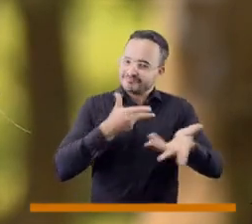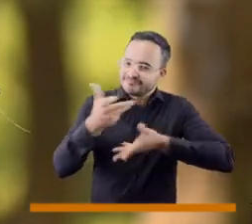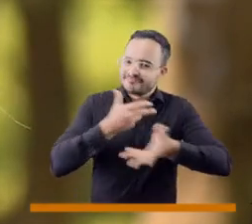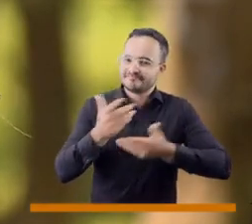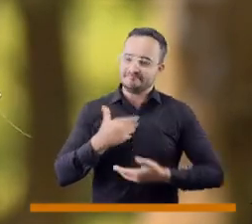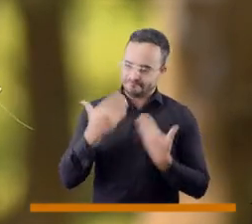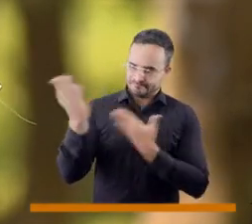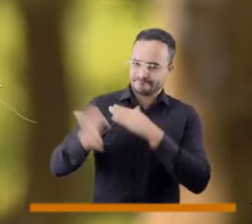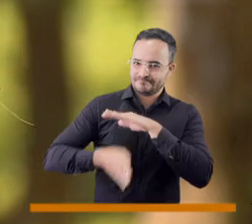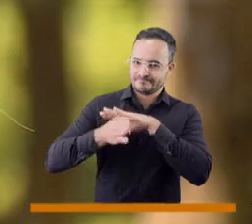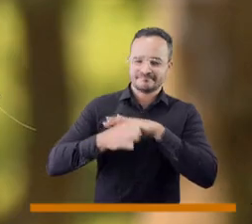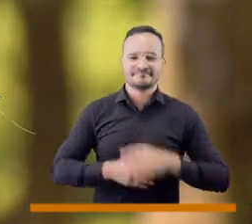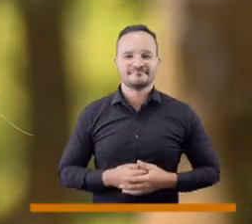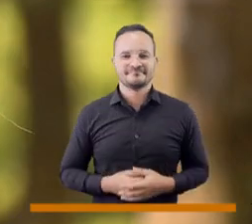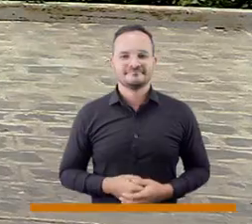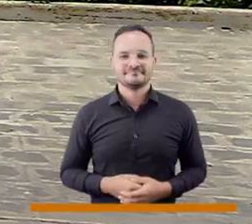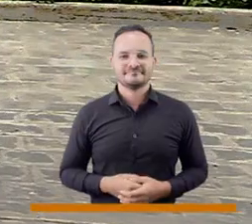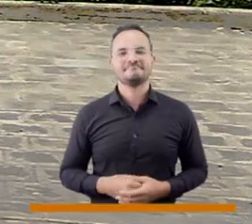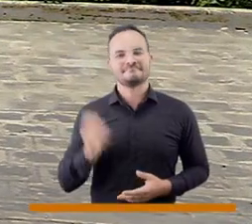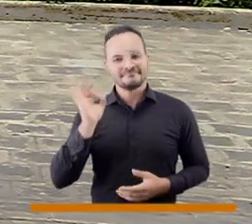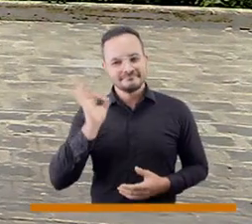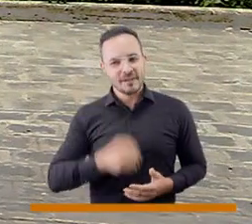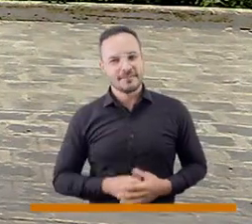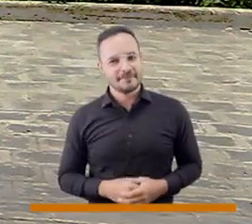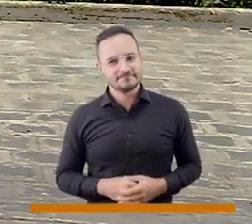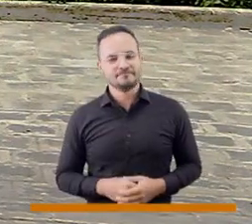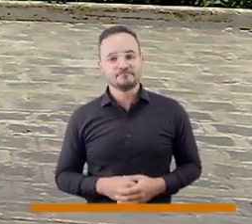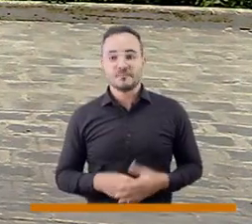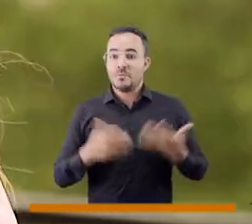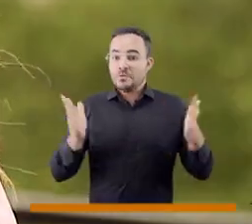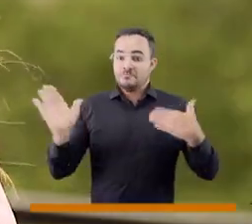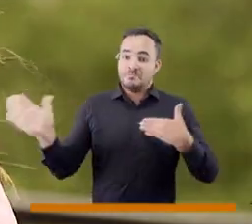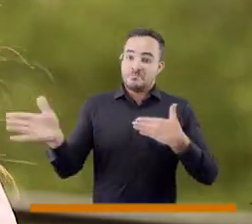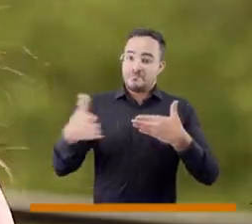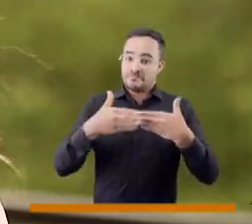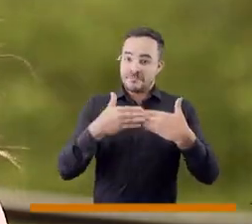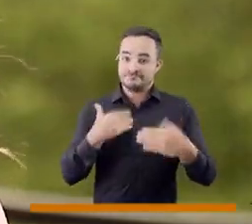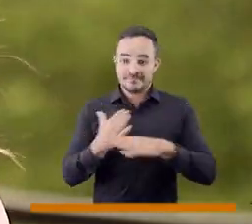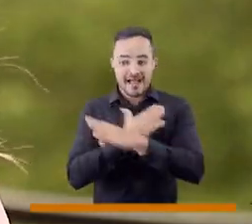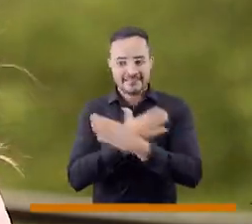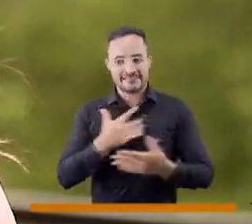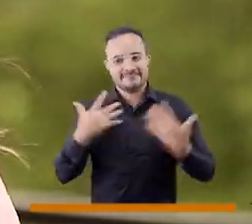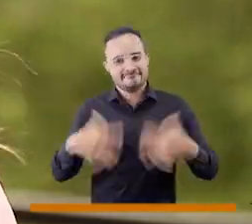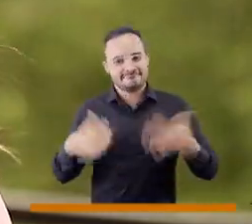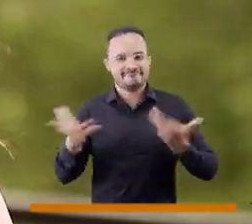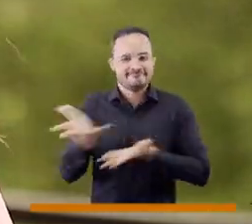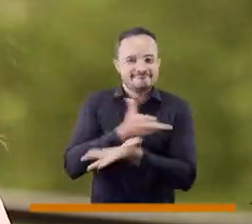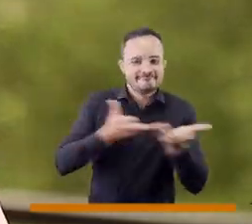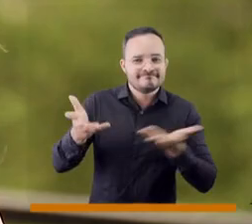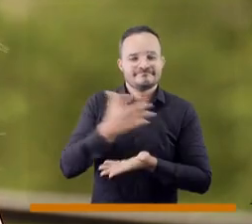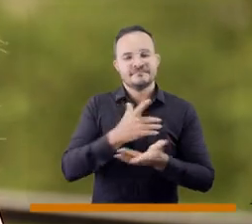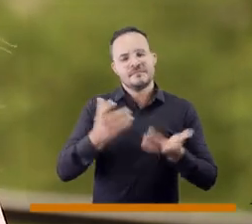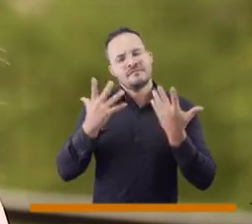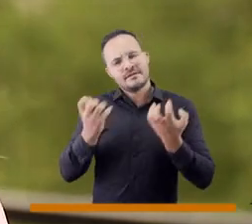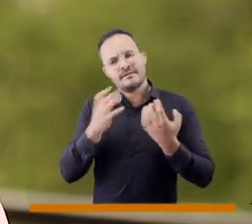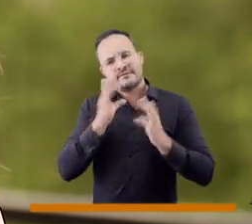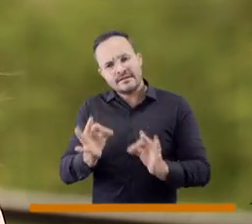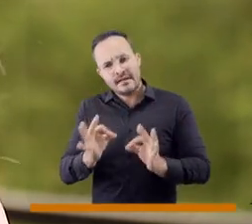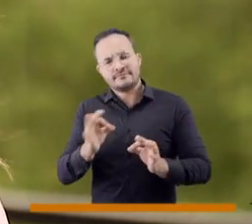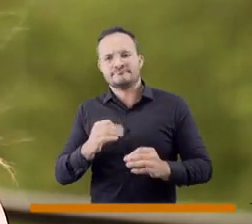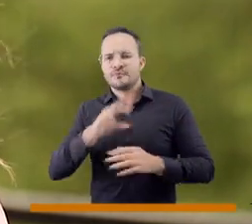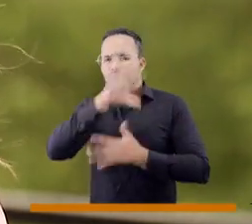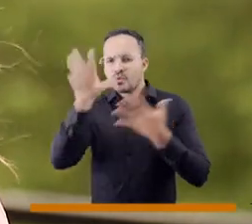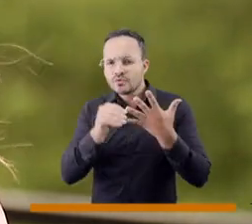y siga usted, Katherine. Bueno, y nosotros, concejal, vamos llegando al final de este espacio. Queremos escuchar